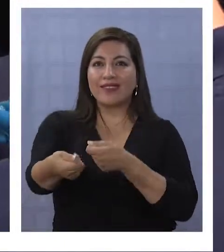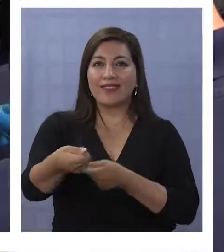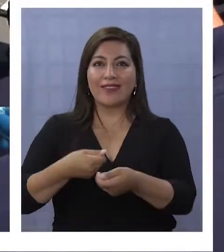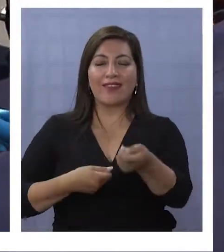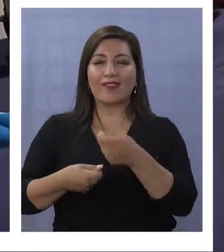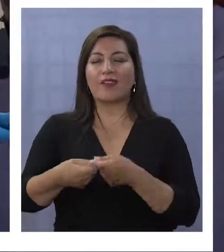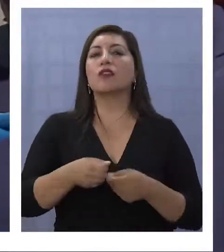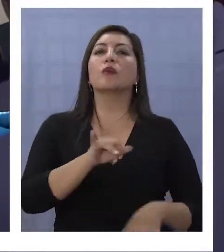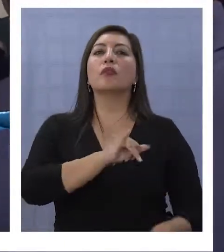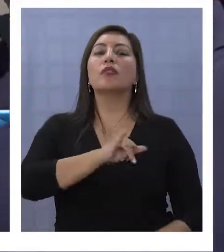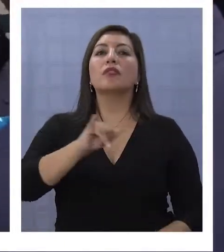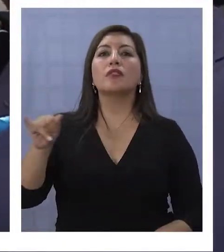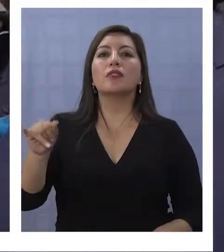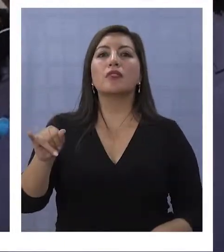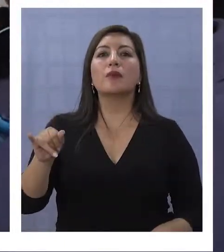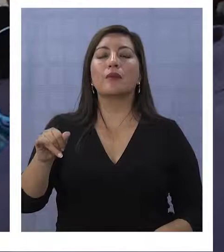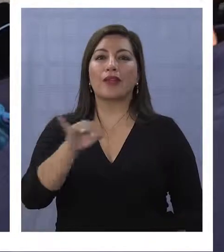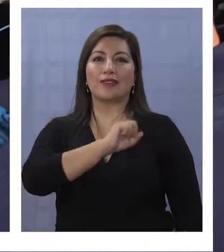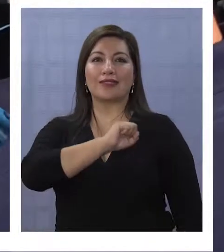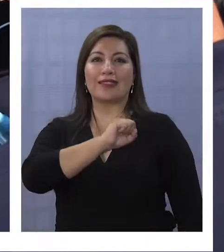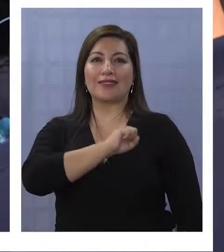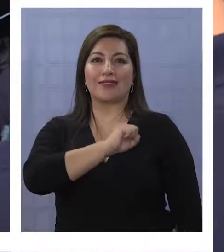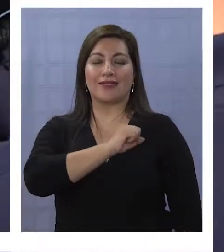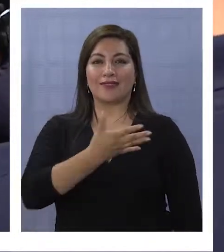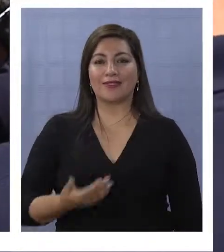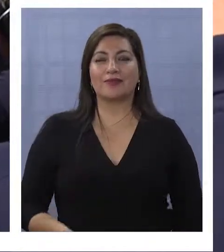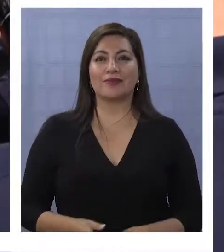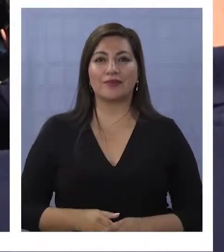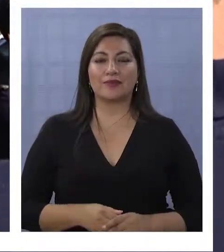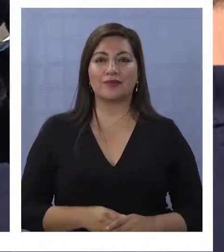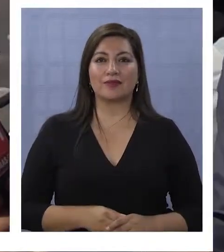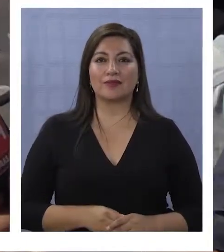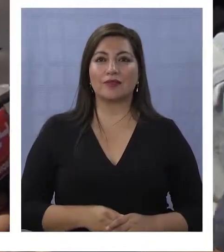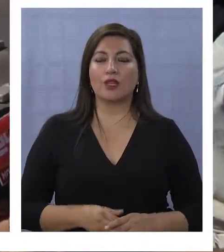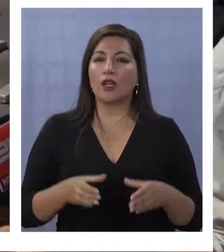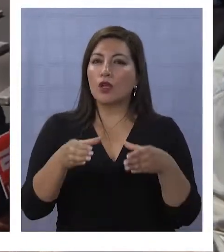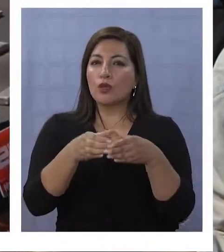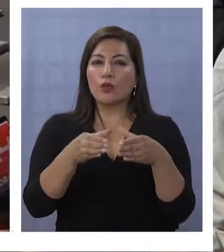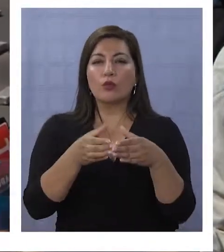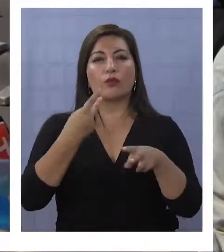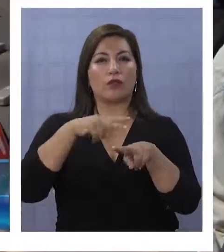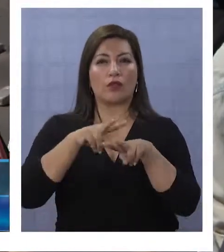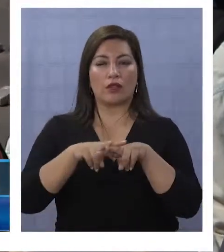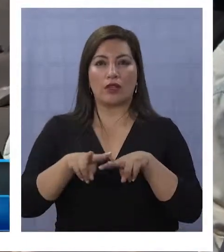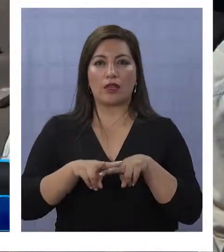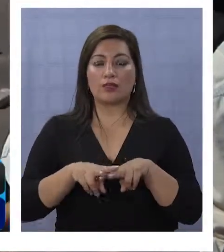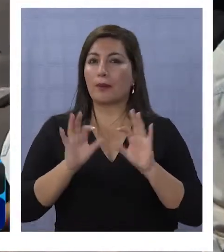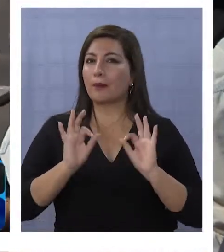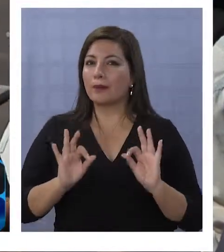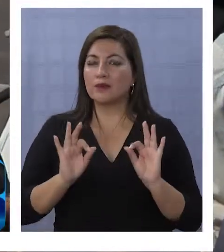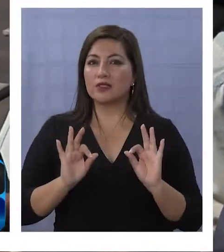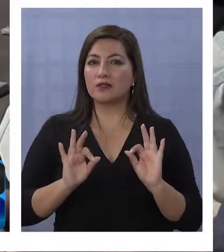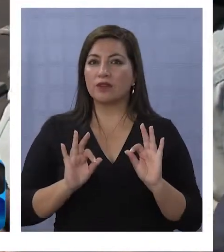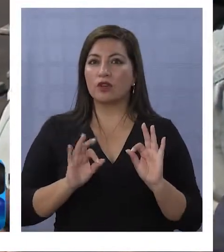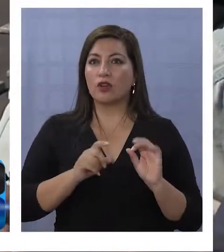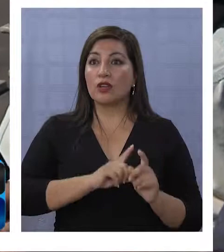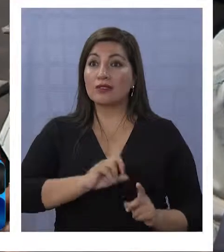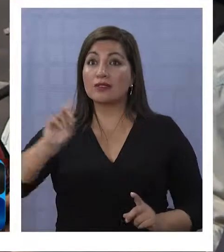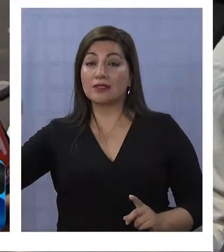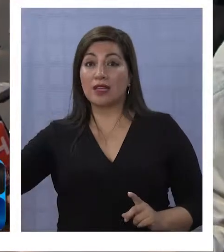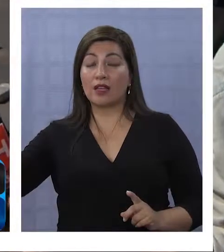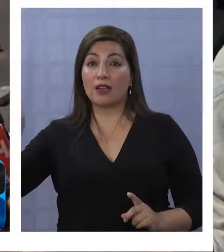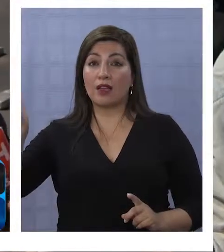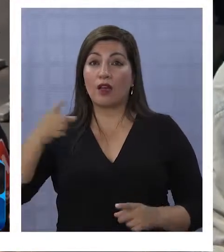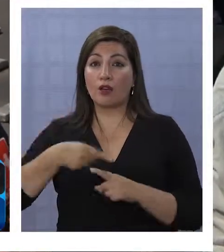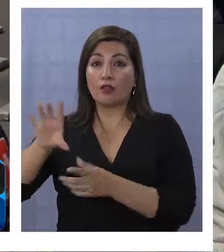seguiría destino hacia la región metropolitana. Normalmente lo que hacen estos grupos es precisamente salir y entrar a Chile por pasos no